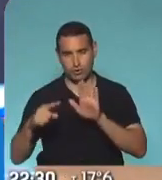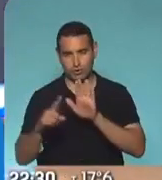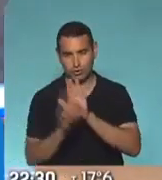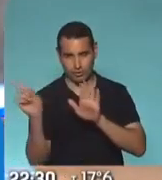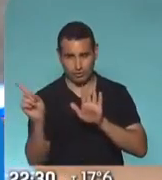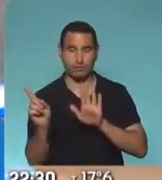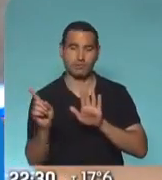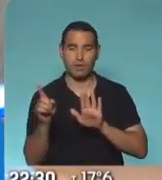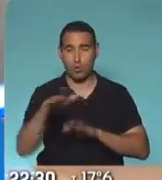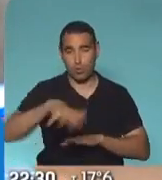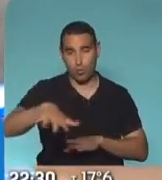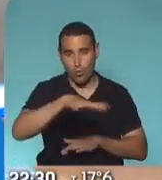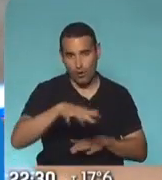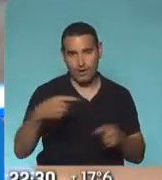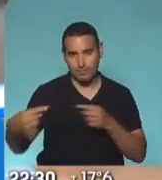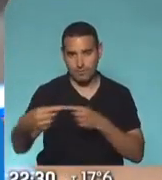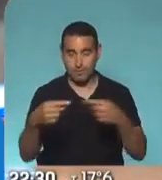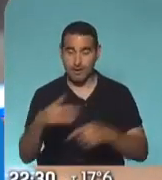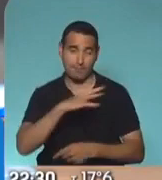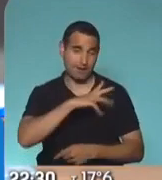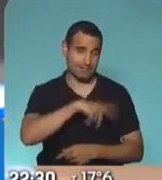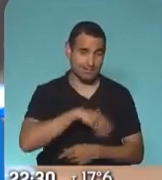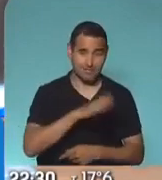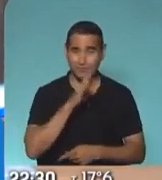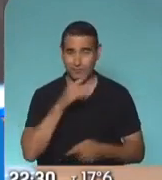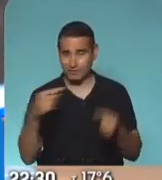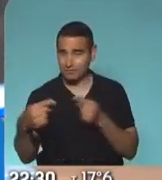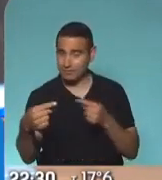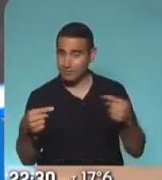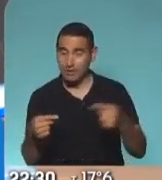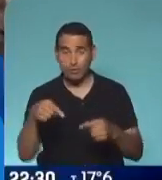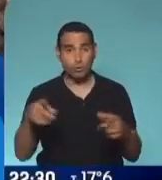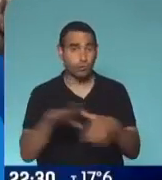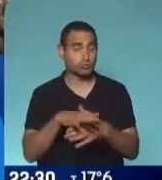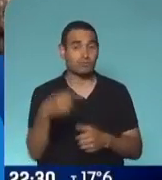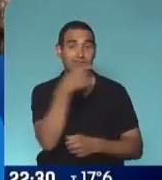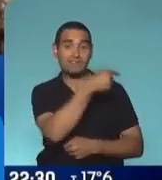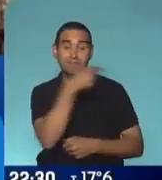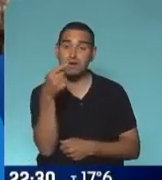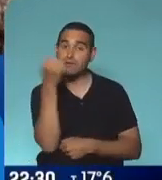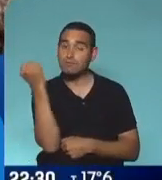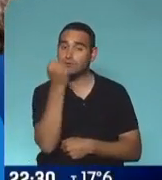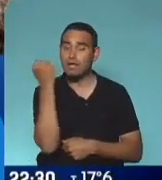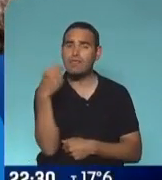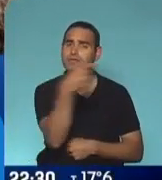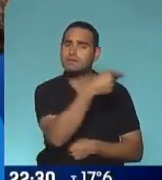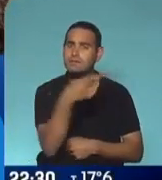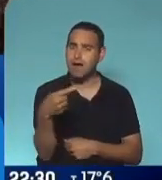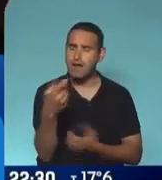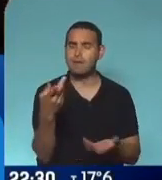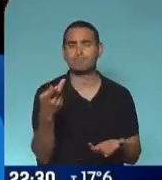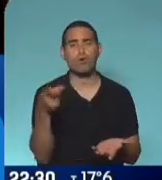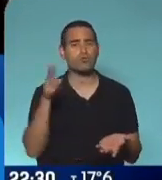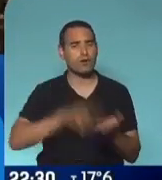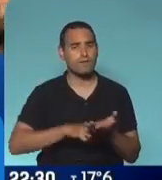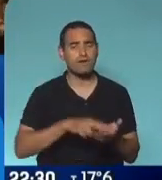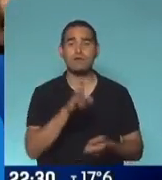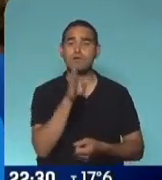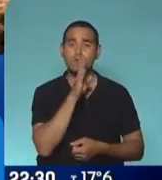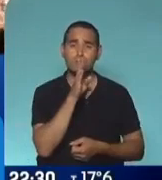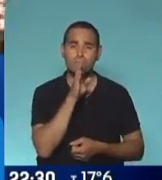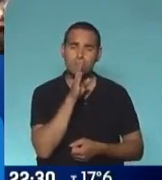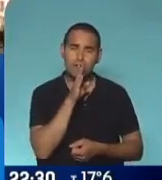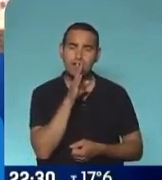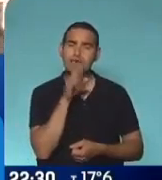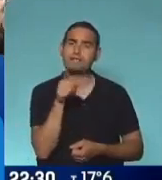disputados justamente con los palestinos. Y esto ocurre en una semana crucial, una semana en la cual nuevamente Israel ingresa en